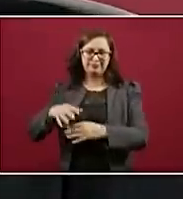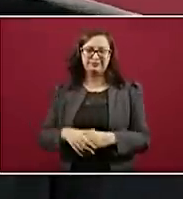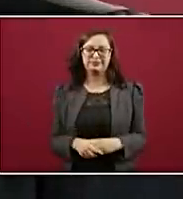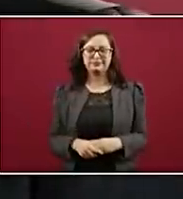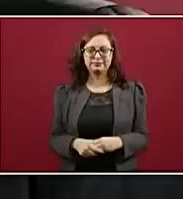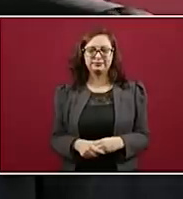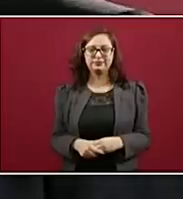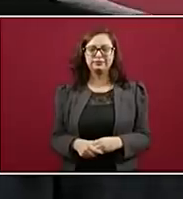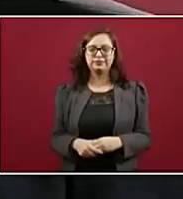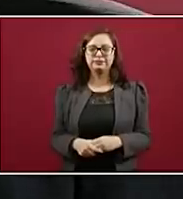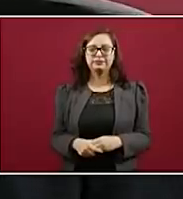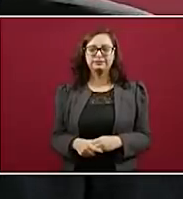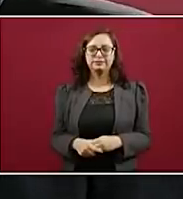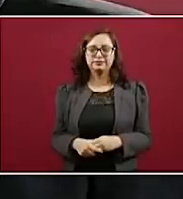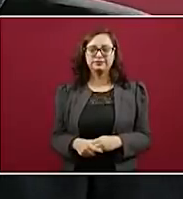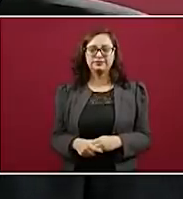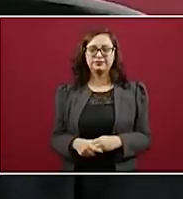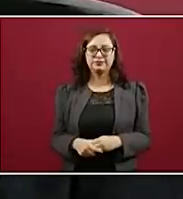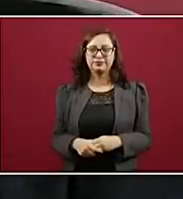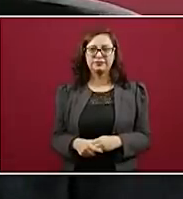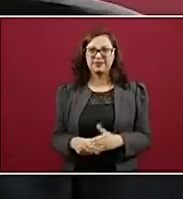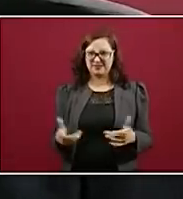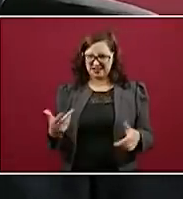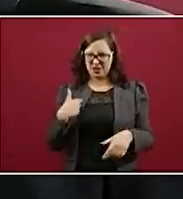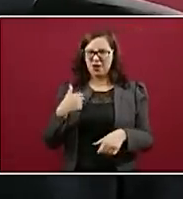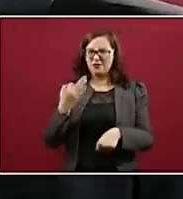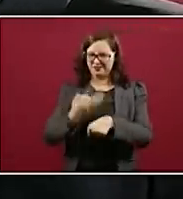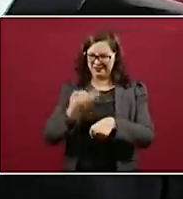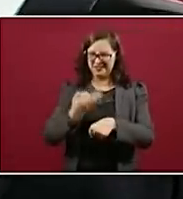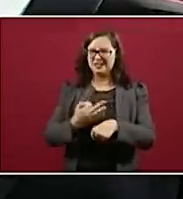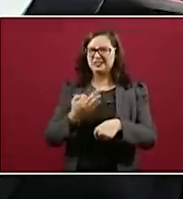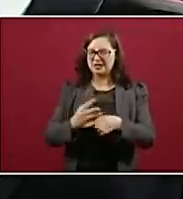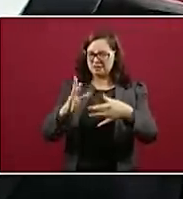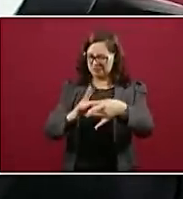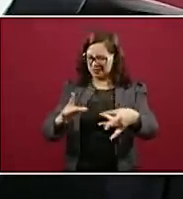que se polemice más.